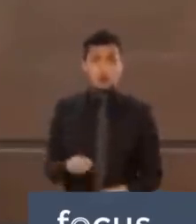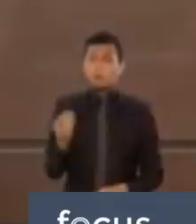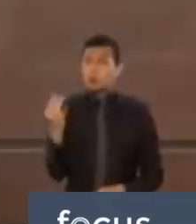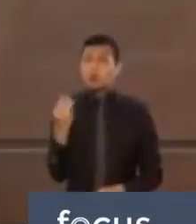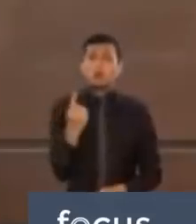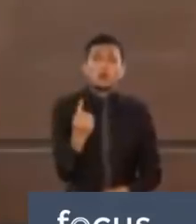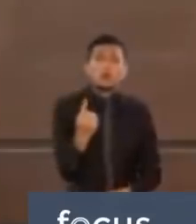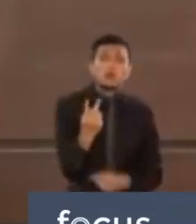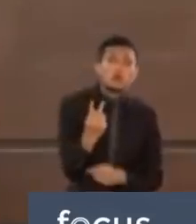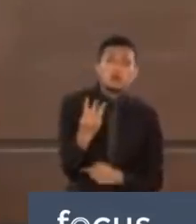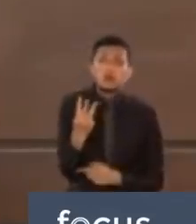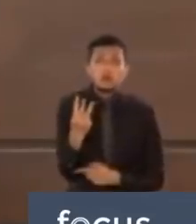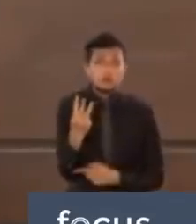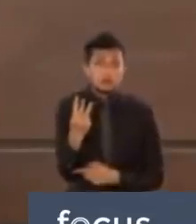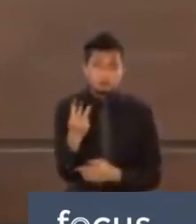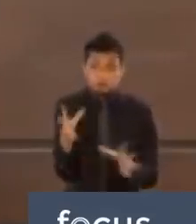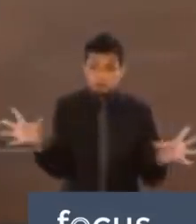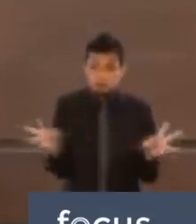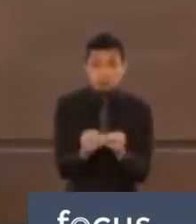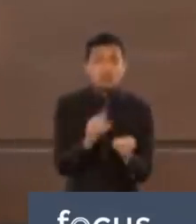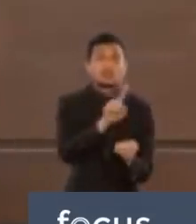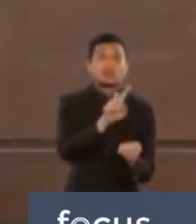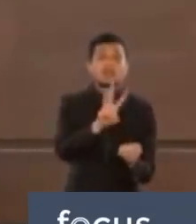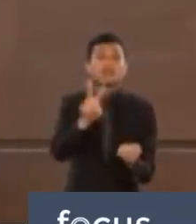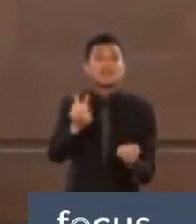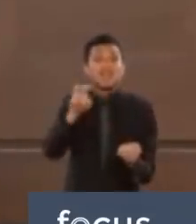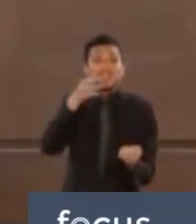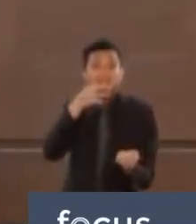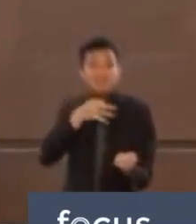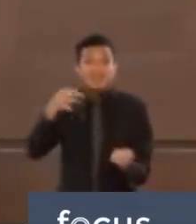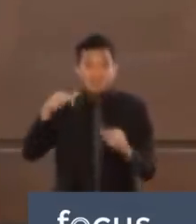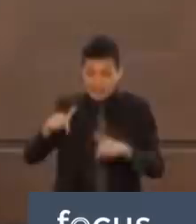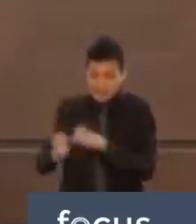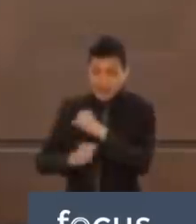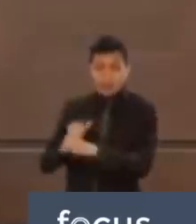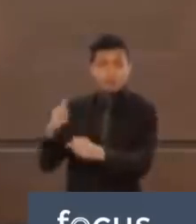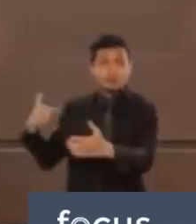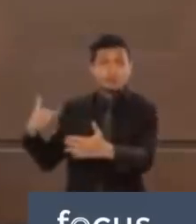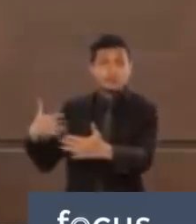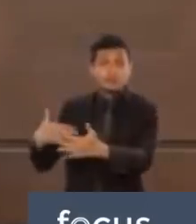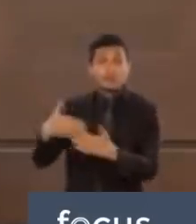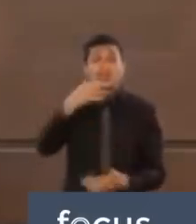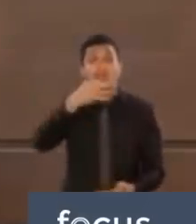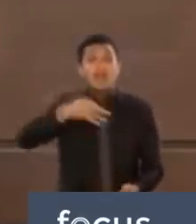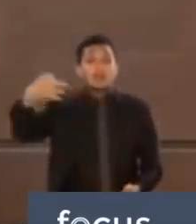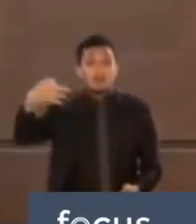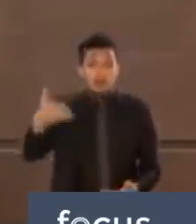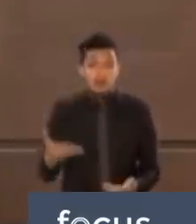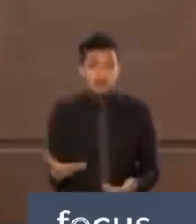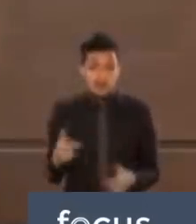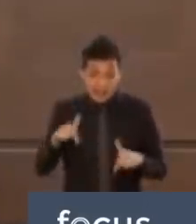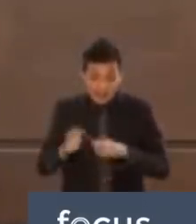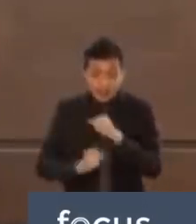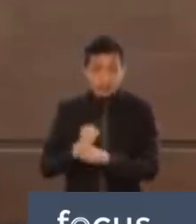dos, no tenemos tres, tenemos por lo menos 137 denuncias en lo corrido de este año. En lo